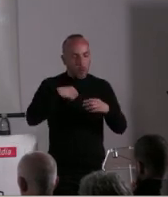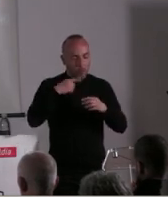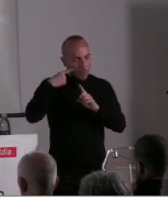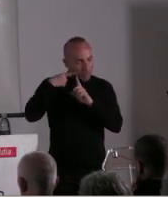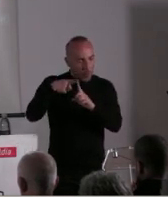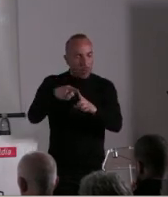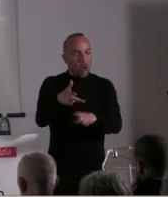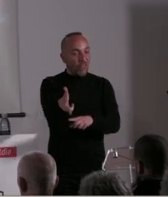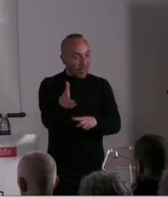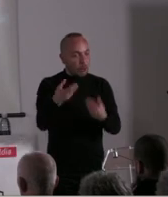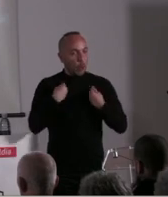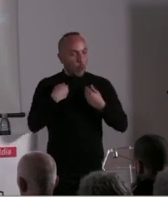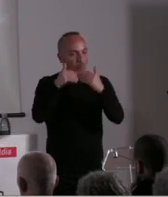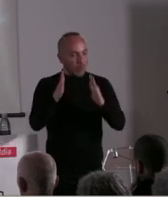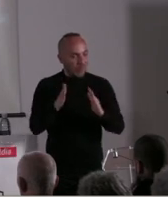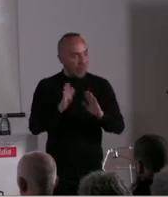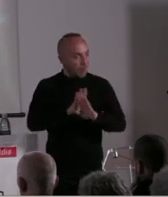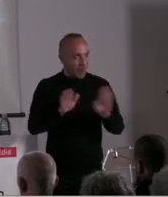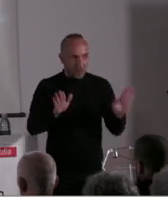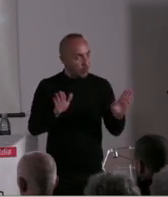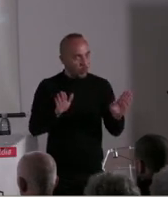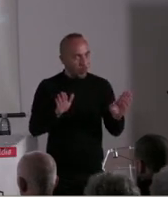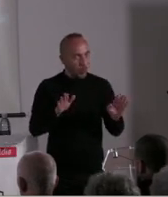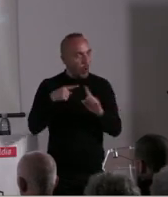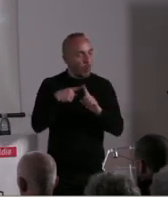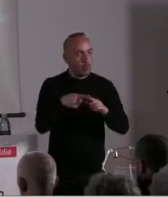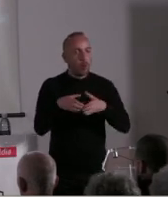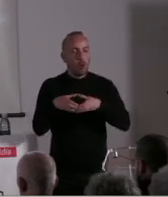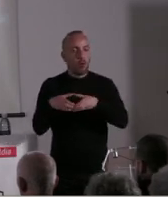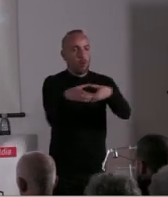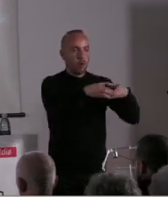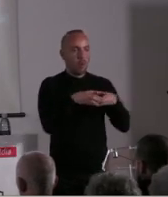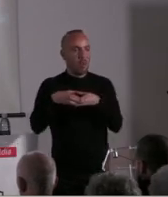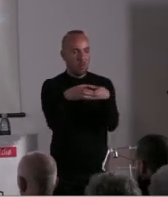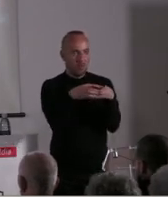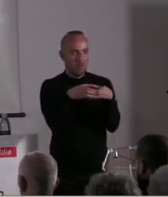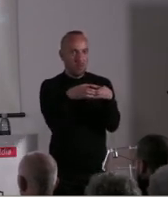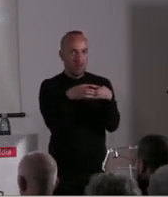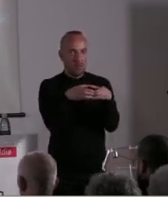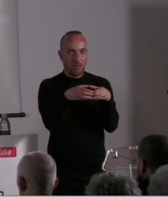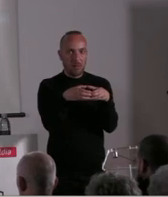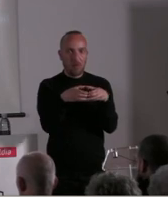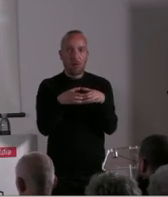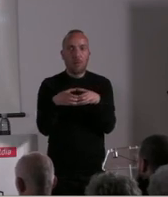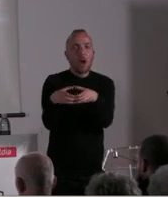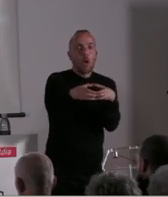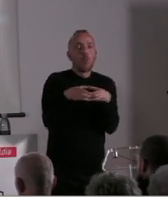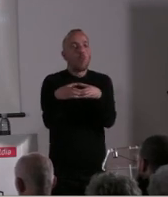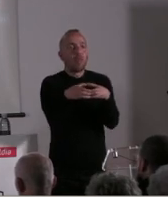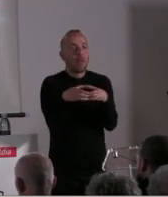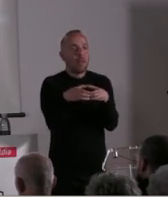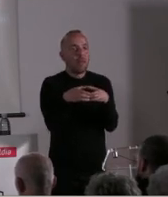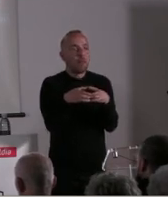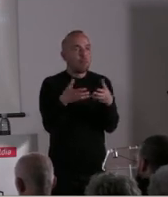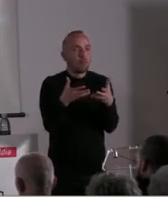la vivienda, sino que estamos haciendo esto para tener comunidad. Y para tener comunidad no sabemos,